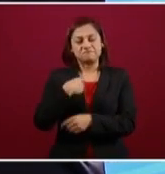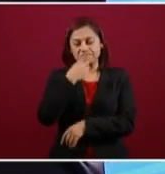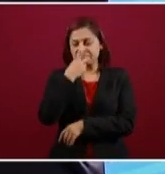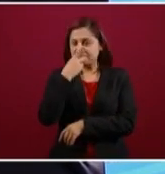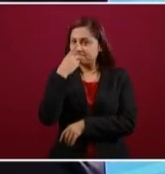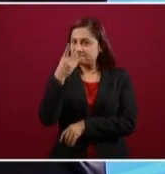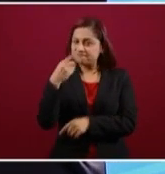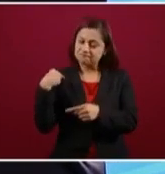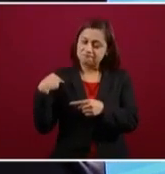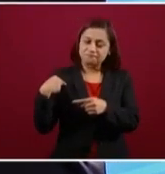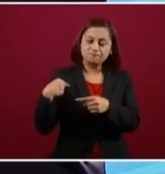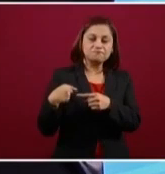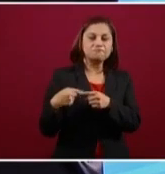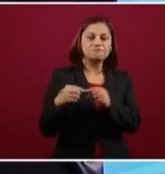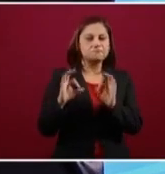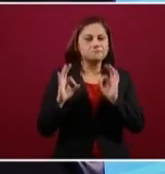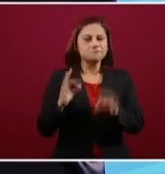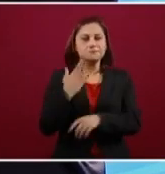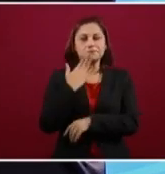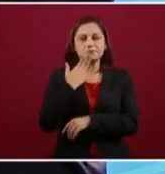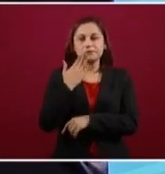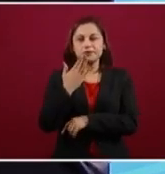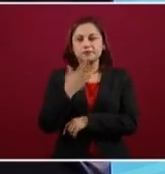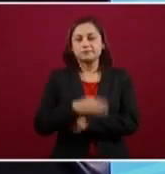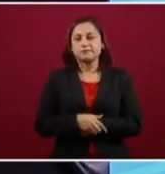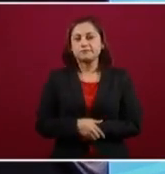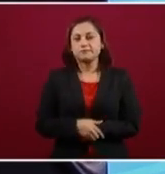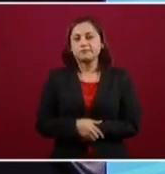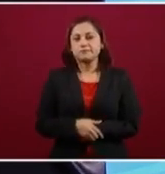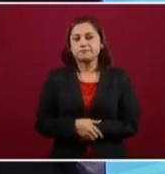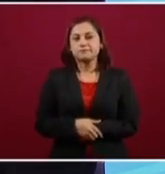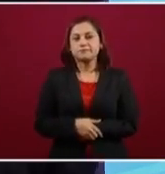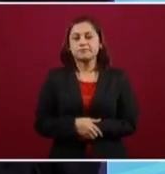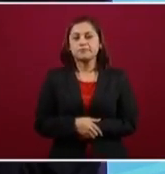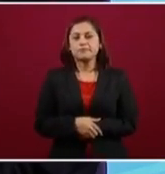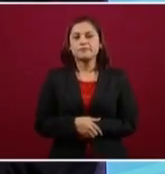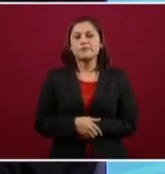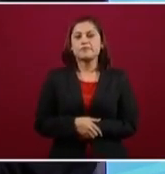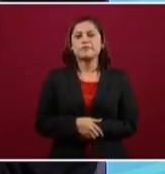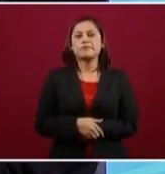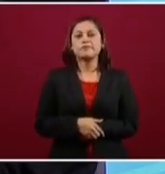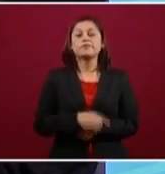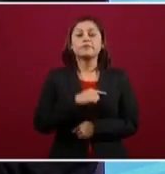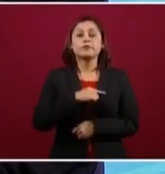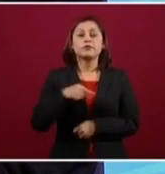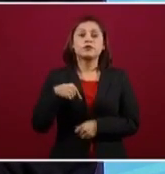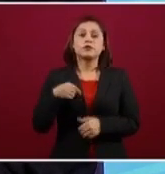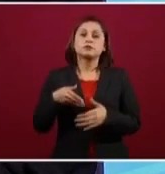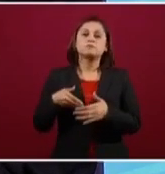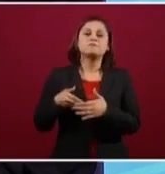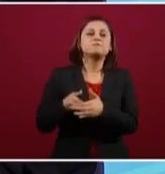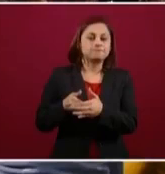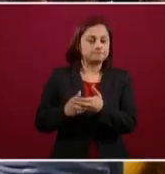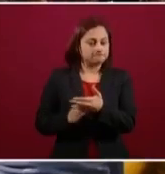vamos bien, hemos ido brincando obstáculos